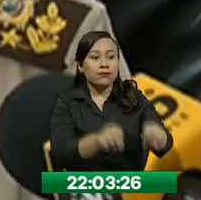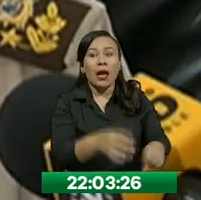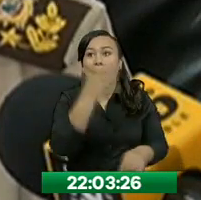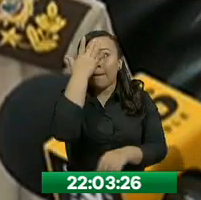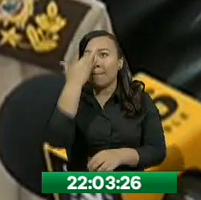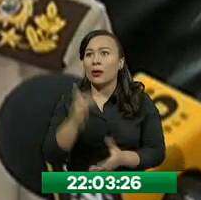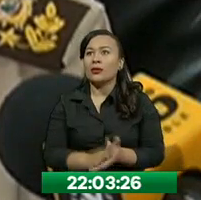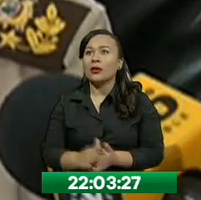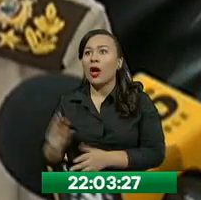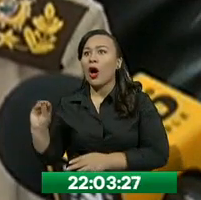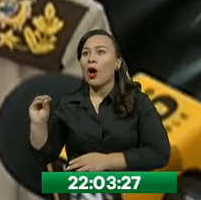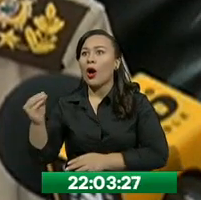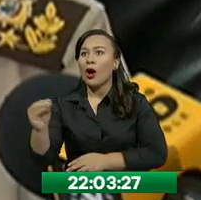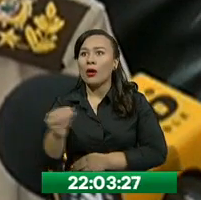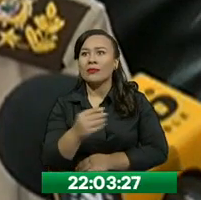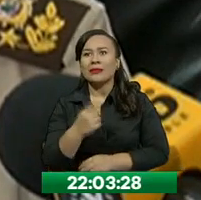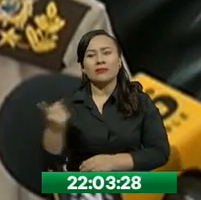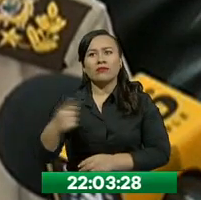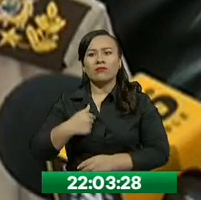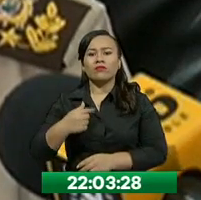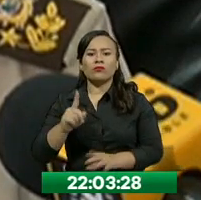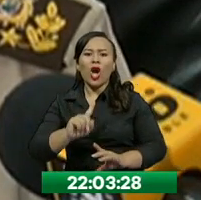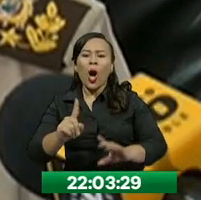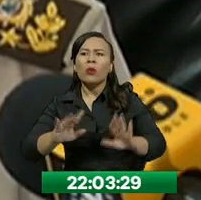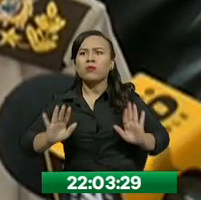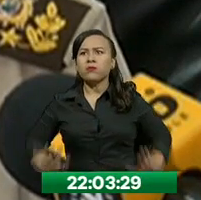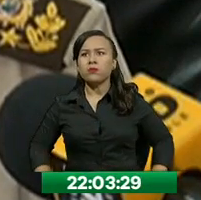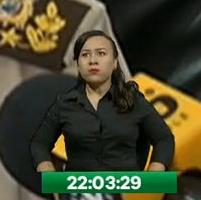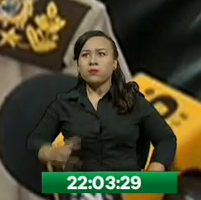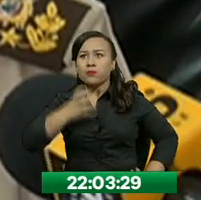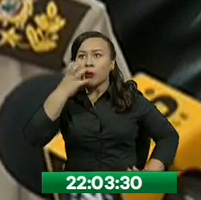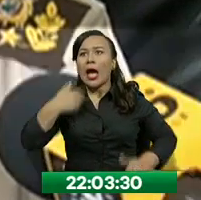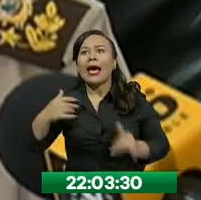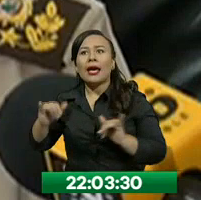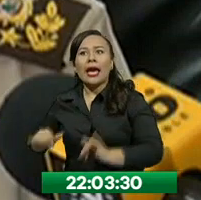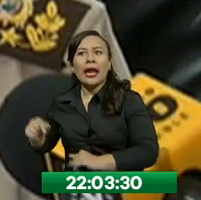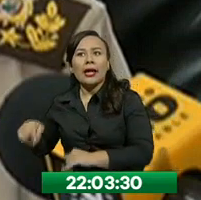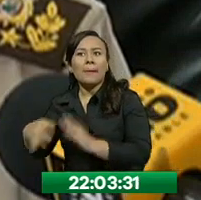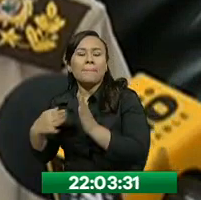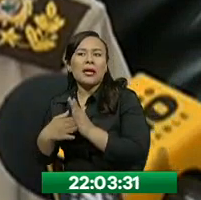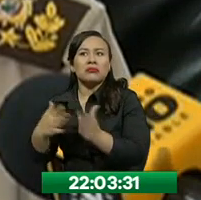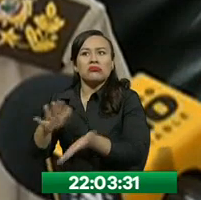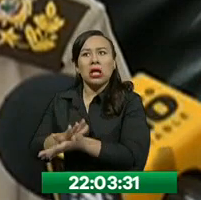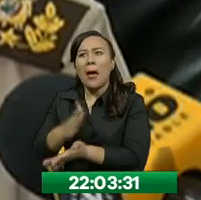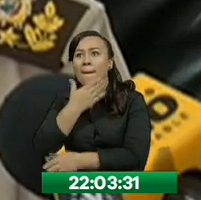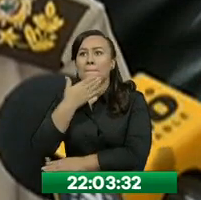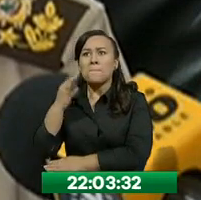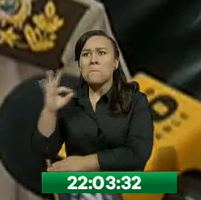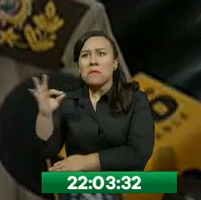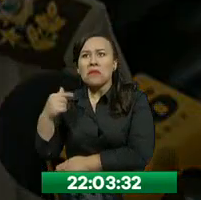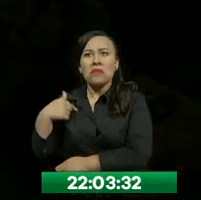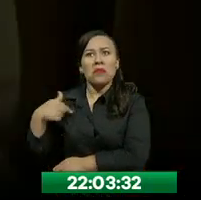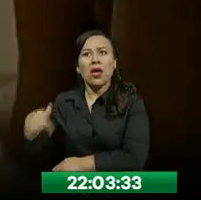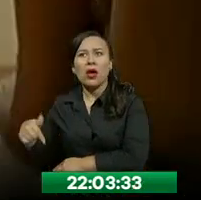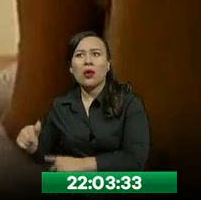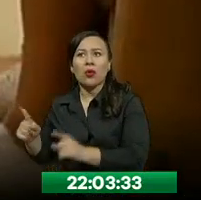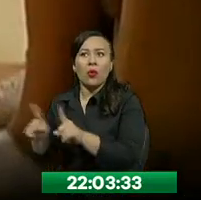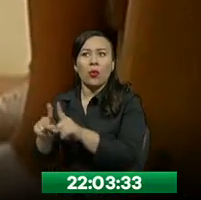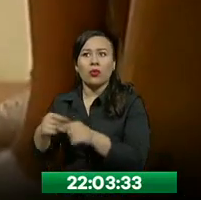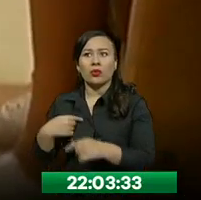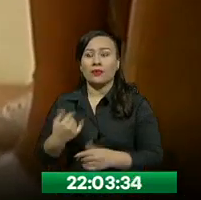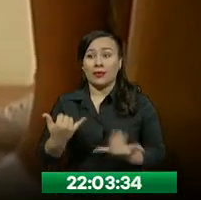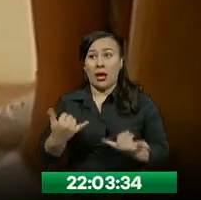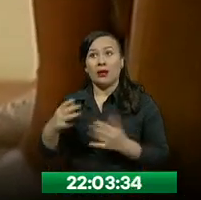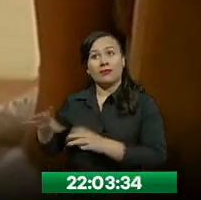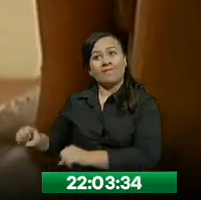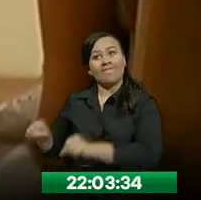las menores estén tan convencidas de que era lo mejor que les pasó en su vida. Fueron entregadas